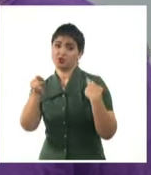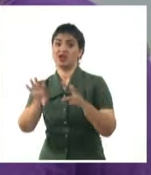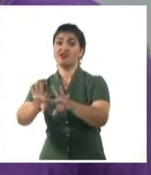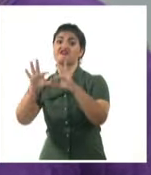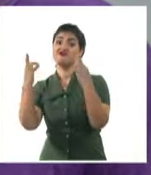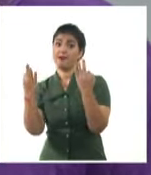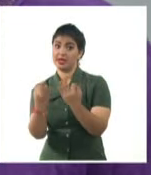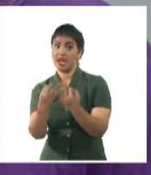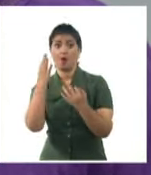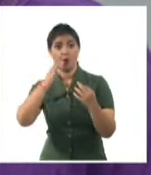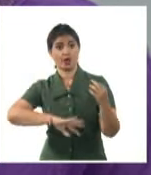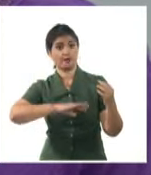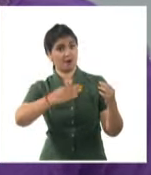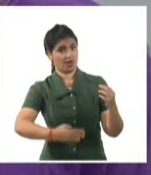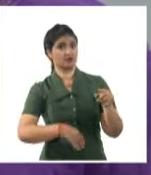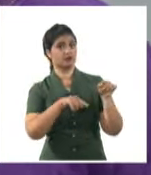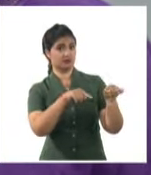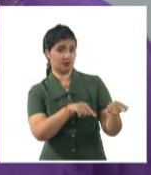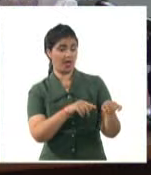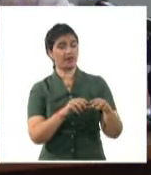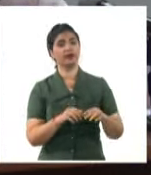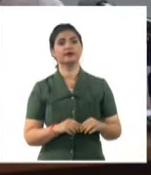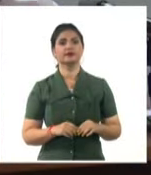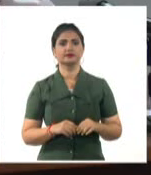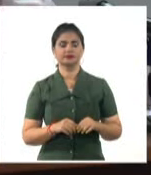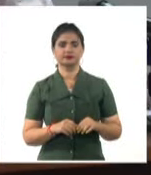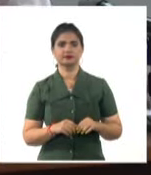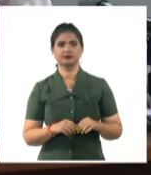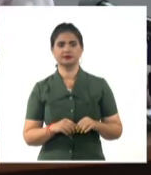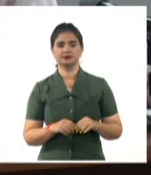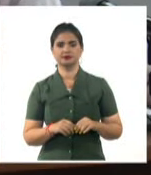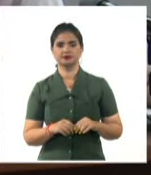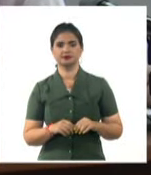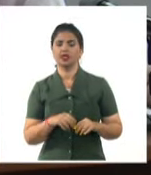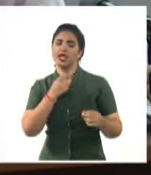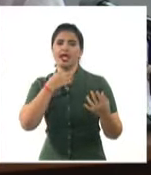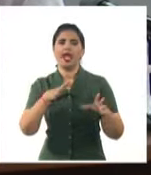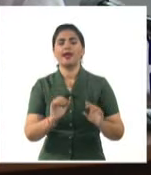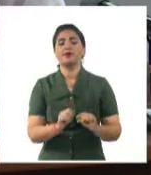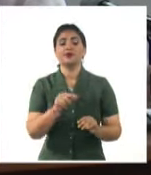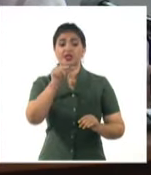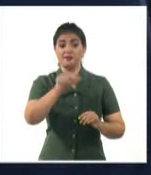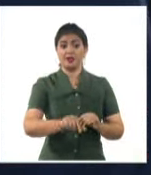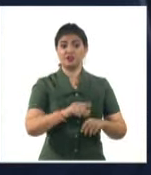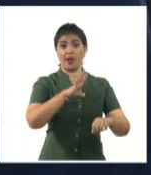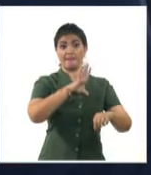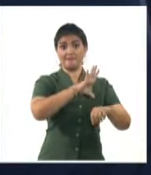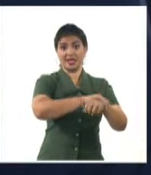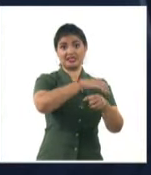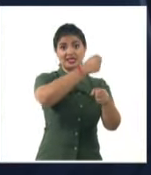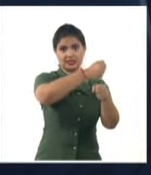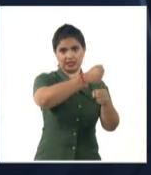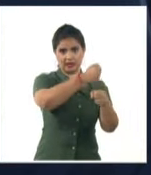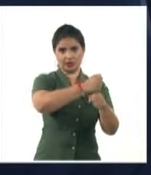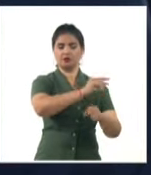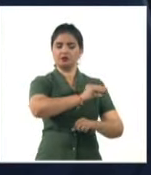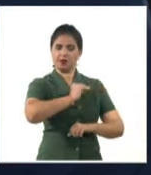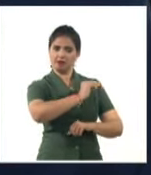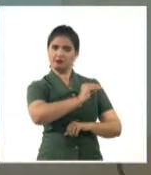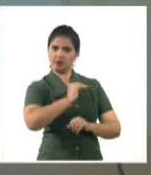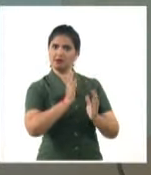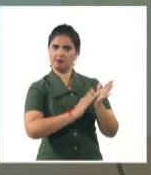de esta persona privada de libertad, también protege a su familia. En su elaboración, precisaron, se han tenido en cuenta las